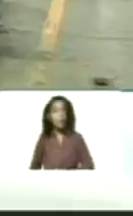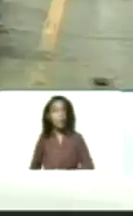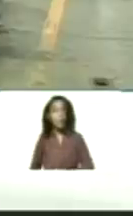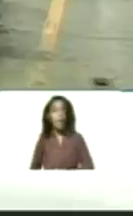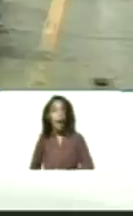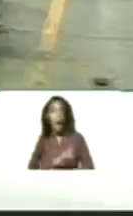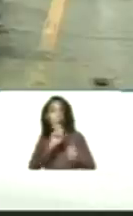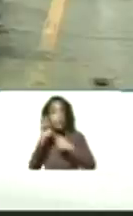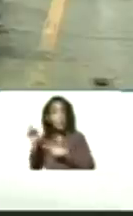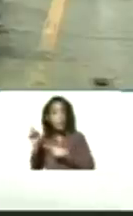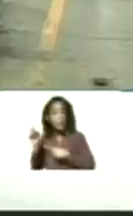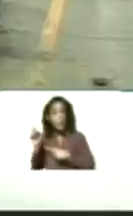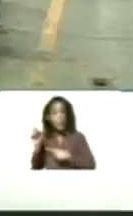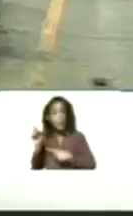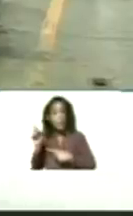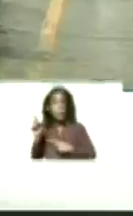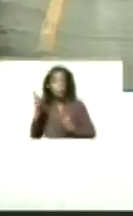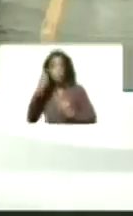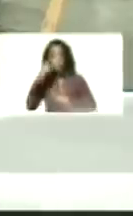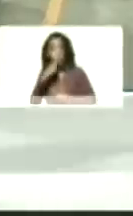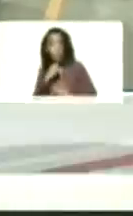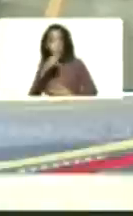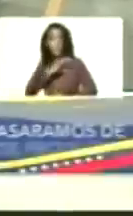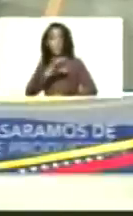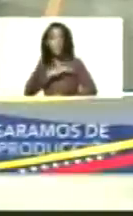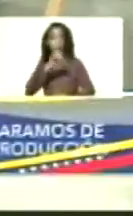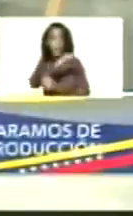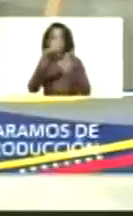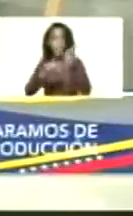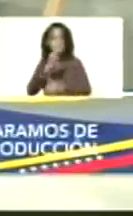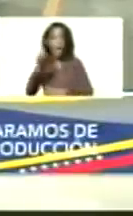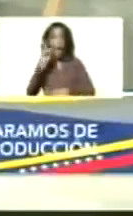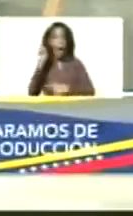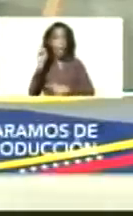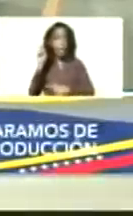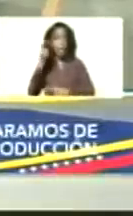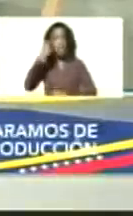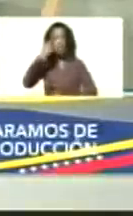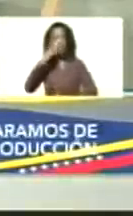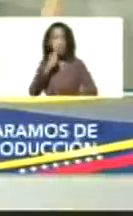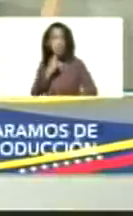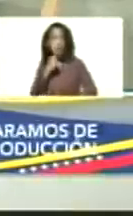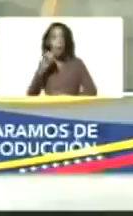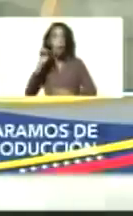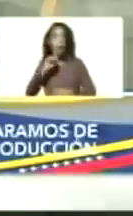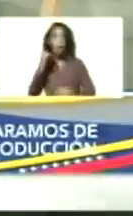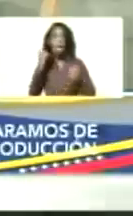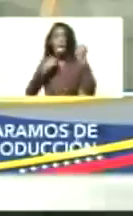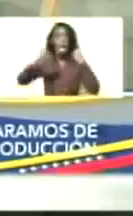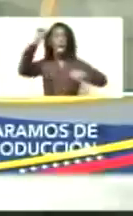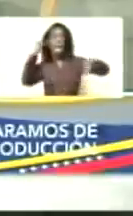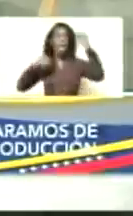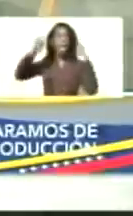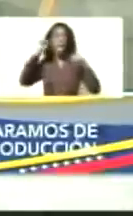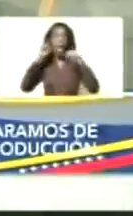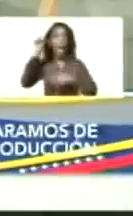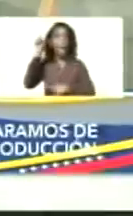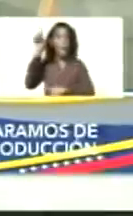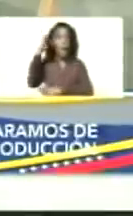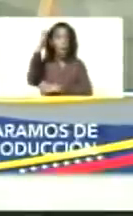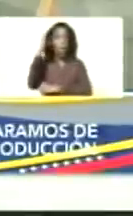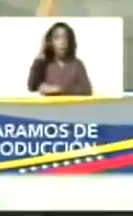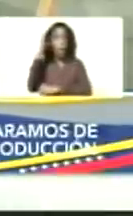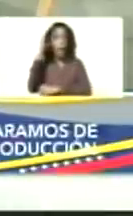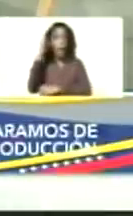Así chillen, señora vicepresidenta, así chillen y pataleen en Europa.